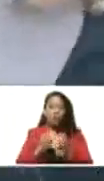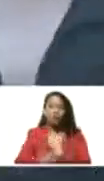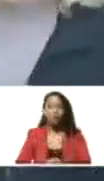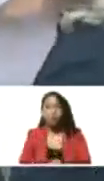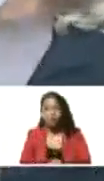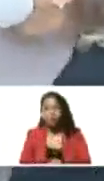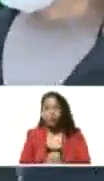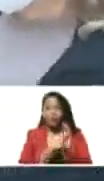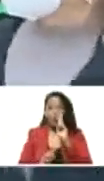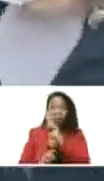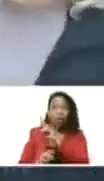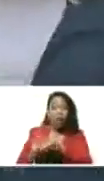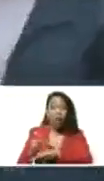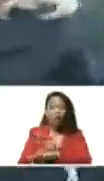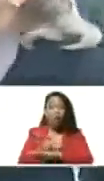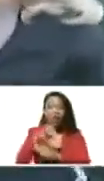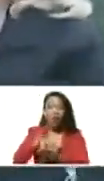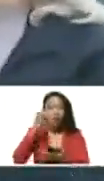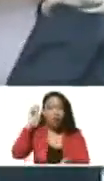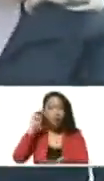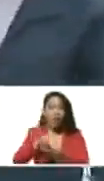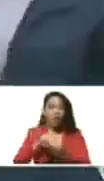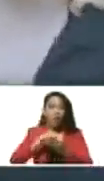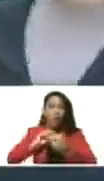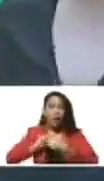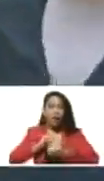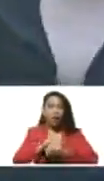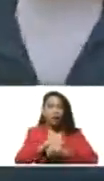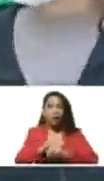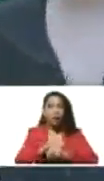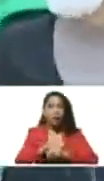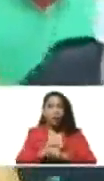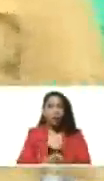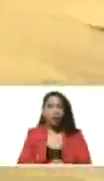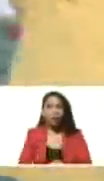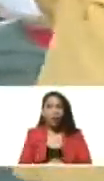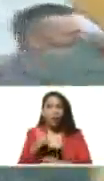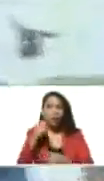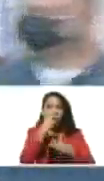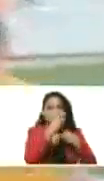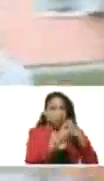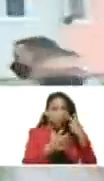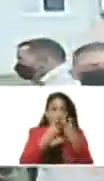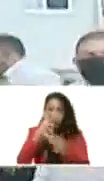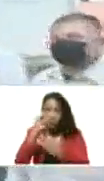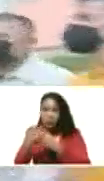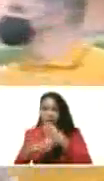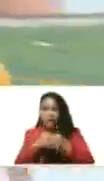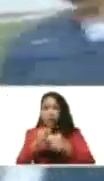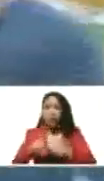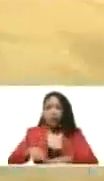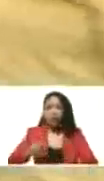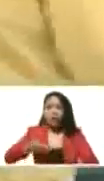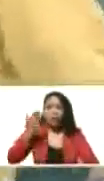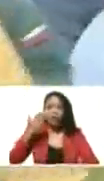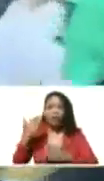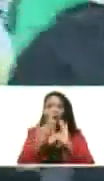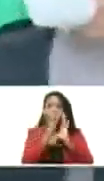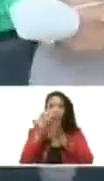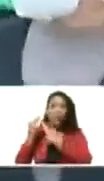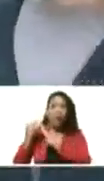Flores. También veíamos al gobernador del estado Miranda, Héctor Rodríguez, en este recorrido que está realizando por este importante urbanismo.